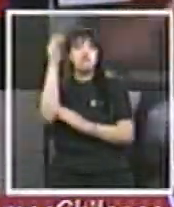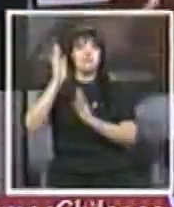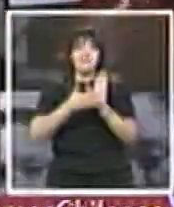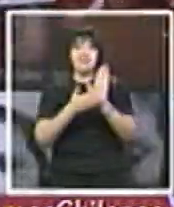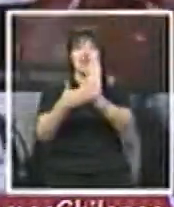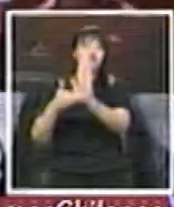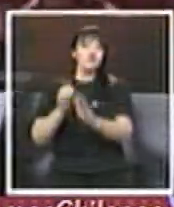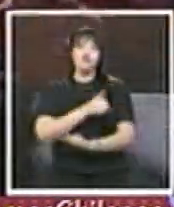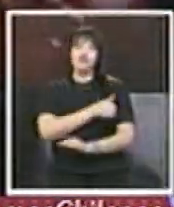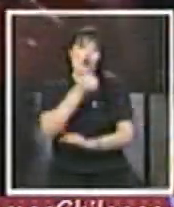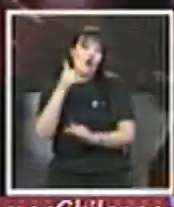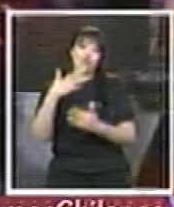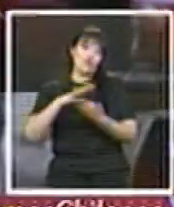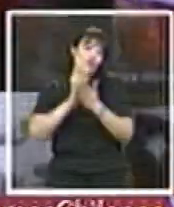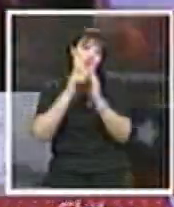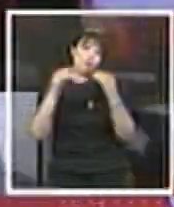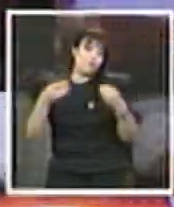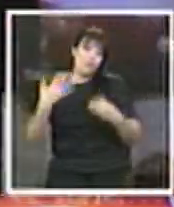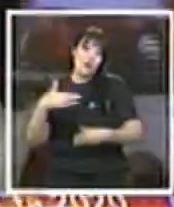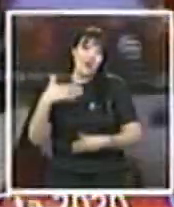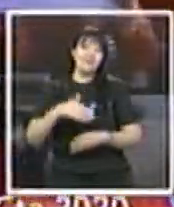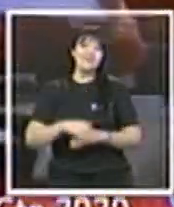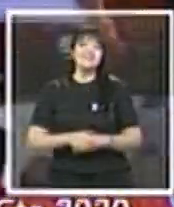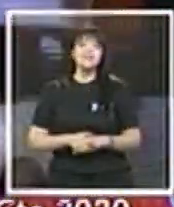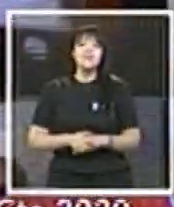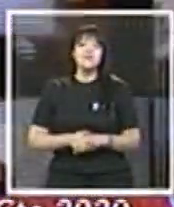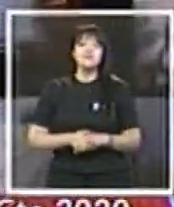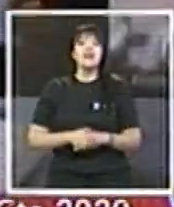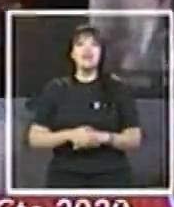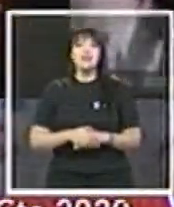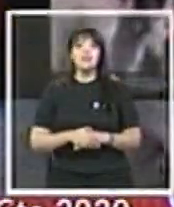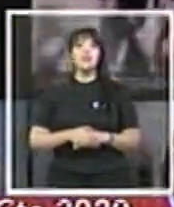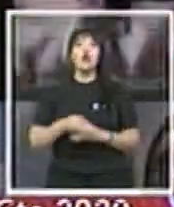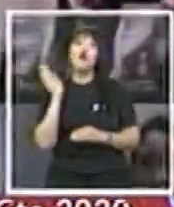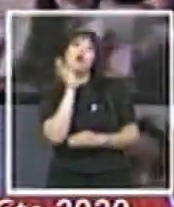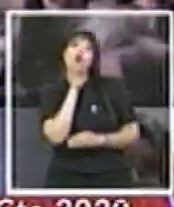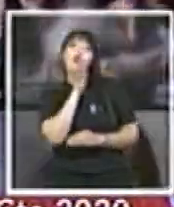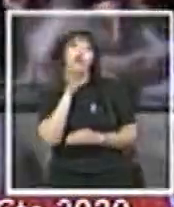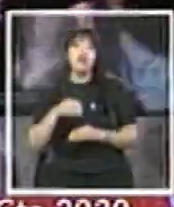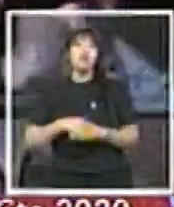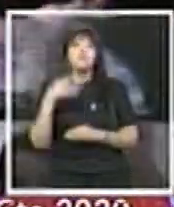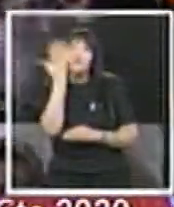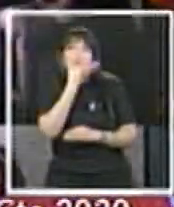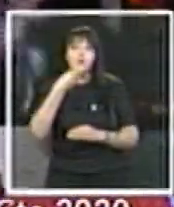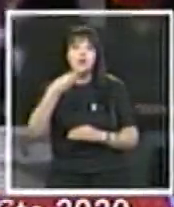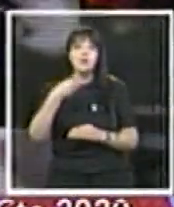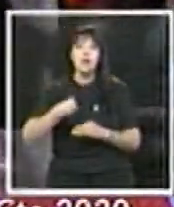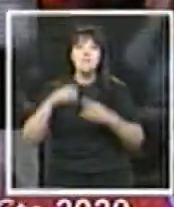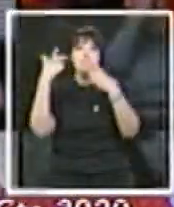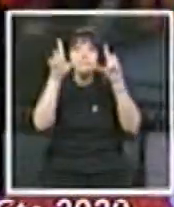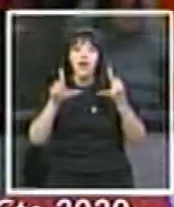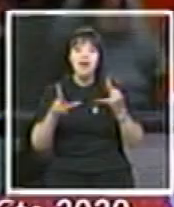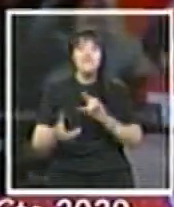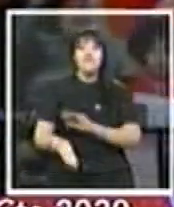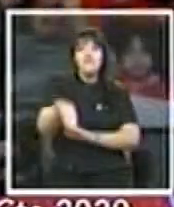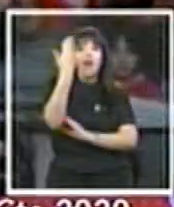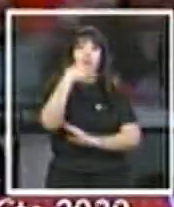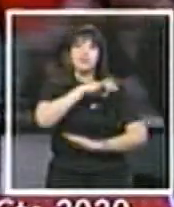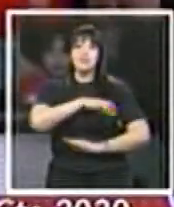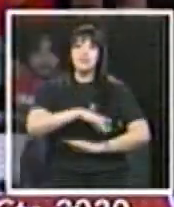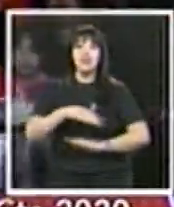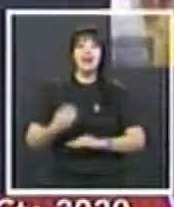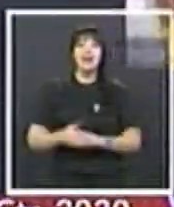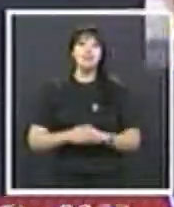todo en sirve. 18. En 18, absolutamente. Todo este color hoy día, todo Eduardo. El color, compadre, está muy lindo. La imagen, vamos Chile, nos dicen desde el